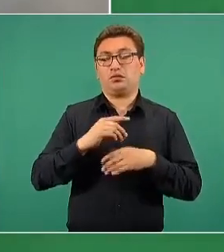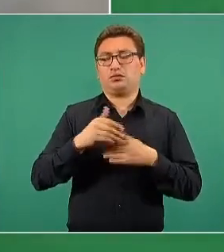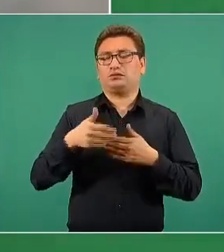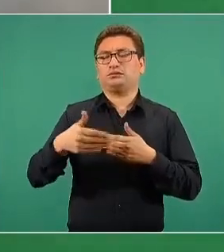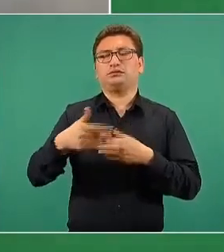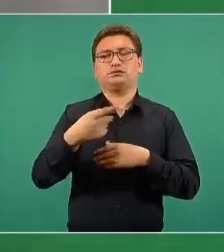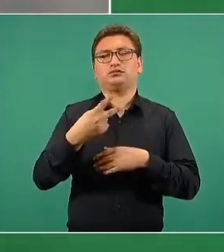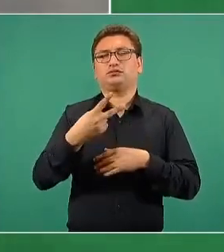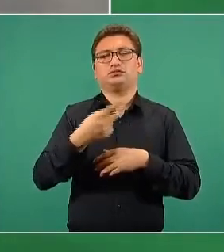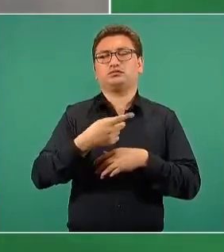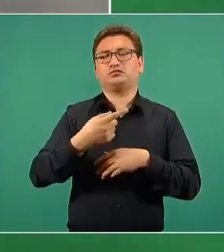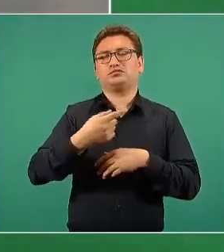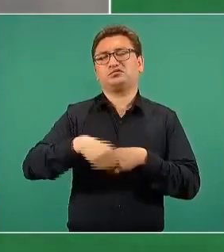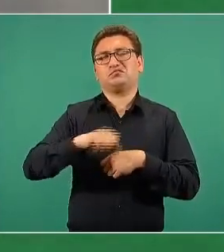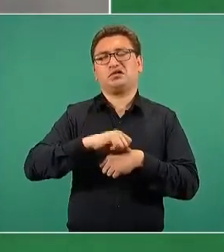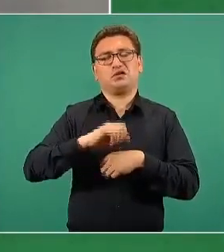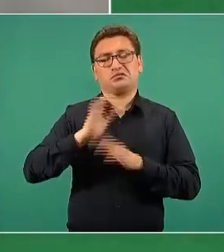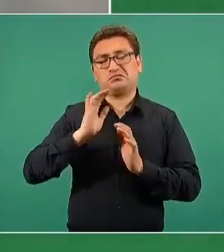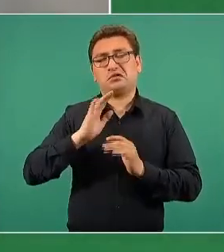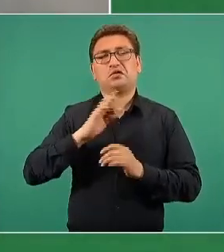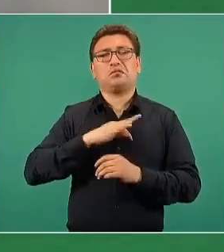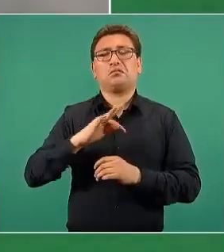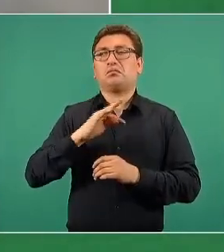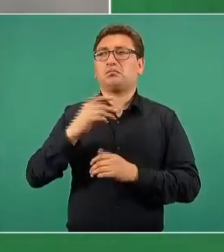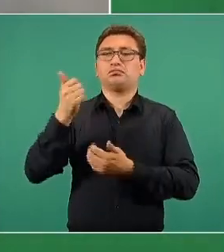en próximas semanas se